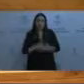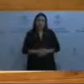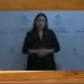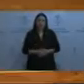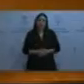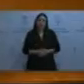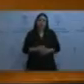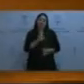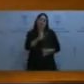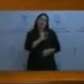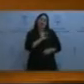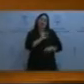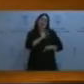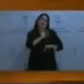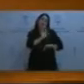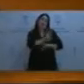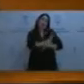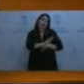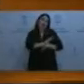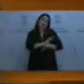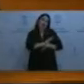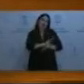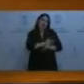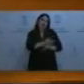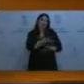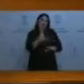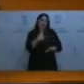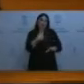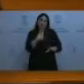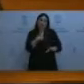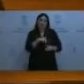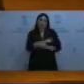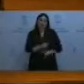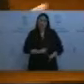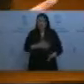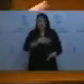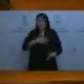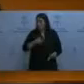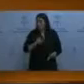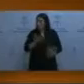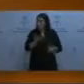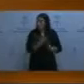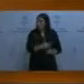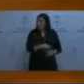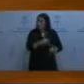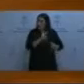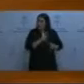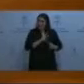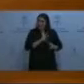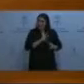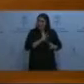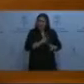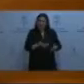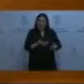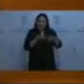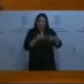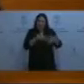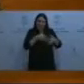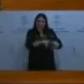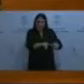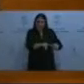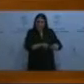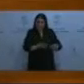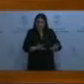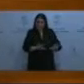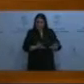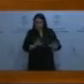Señora consejera, no quiero parecer descortés, la verdad, pero lo cierto es que su respuesta no merece ni darle las gracias. Pero bueno, en cualquier